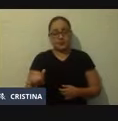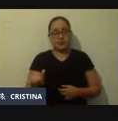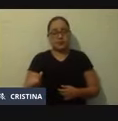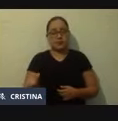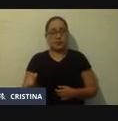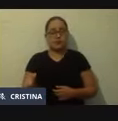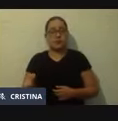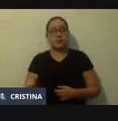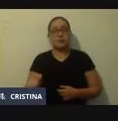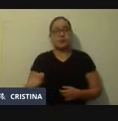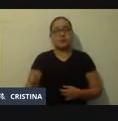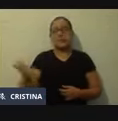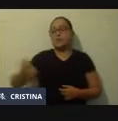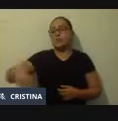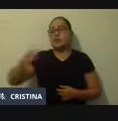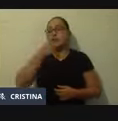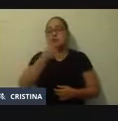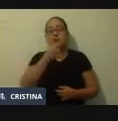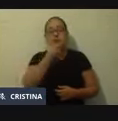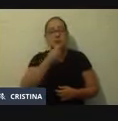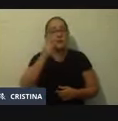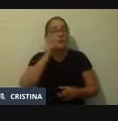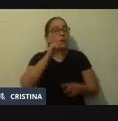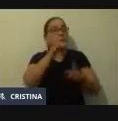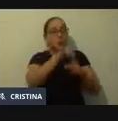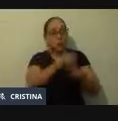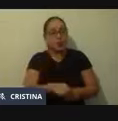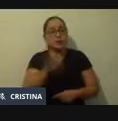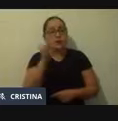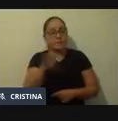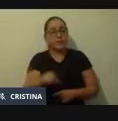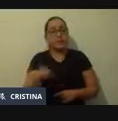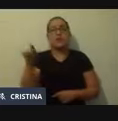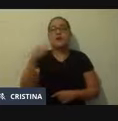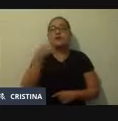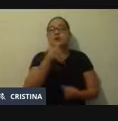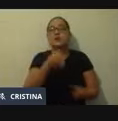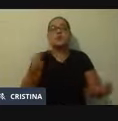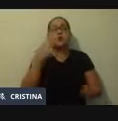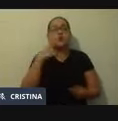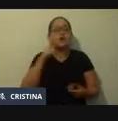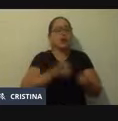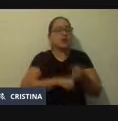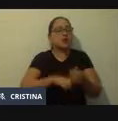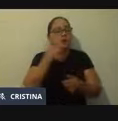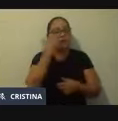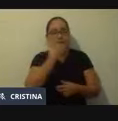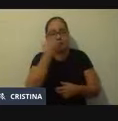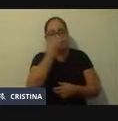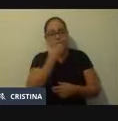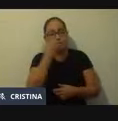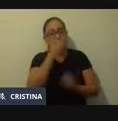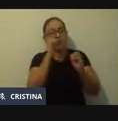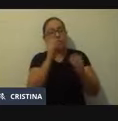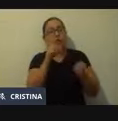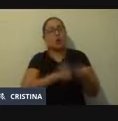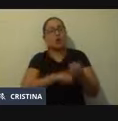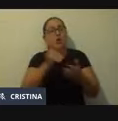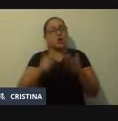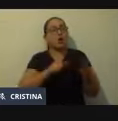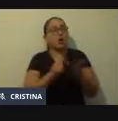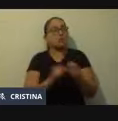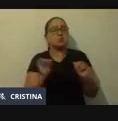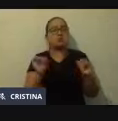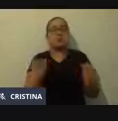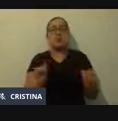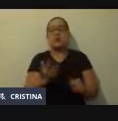bullying también entre los niños y las niñas, que ya en vez de estar en la escuela donde todos son uniformes, donde estás en un lugar neutral,